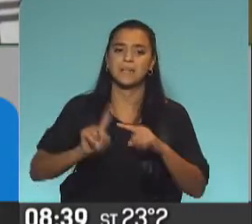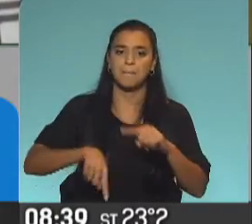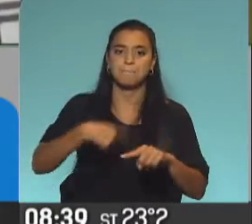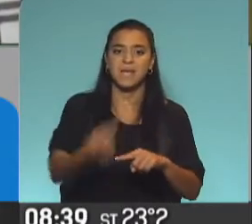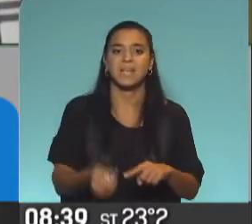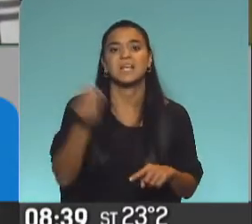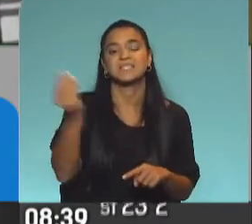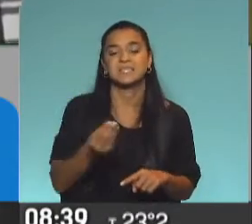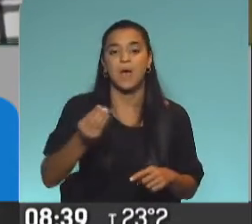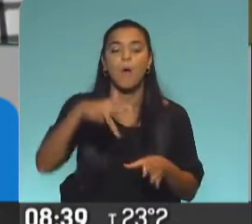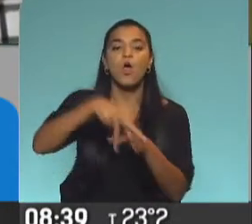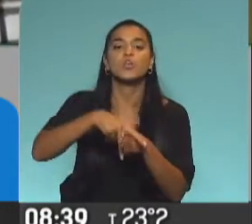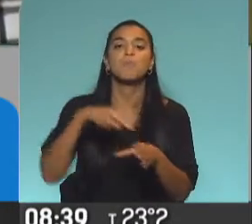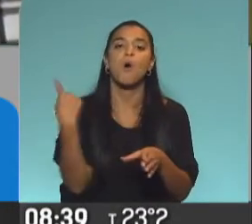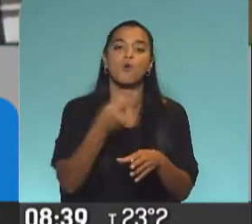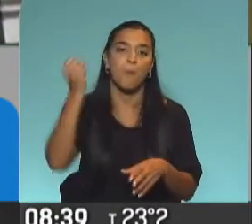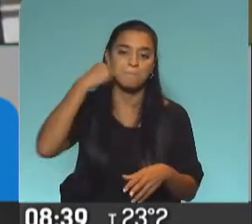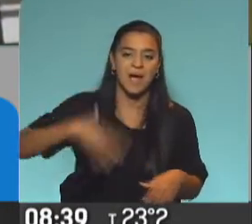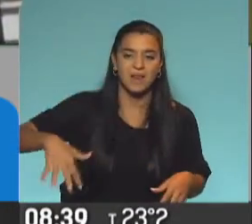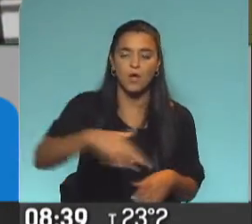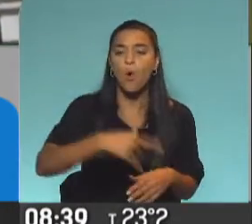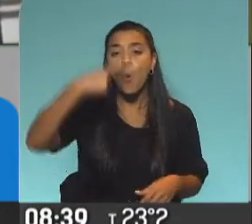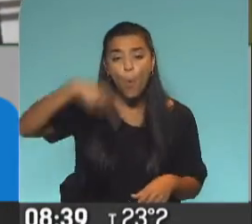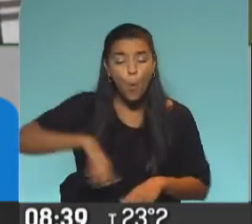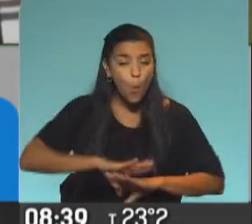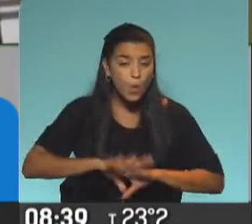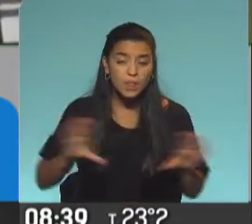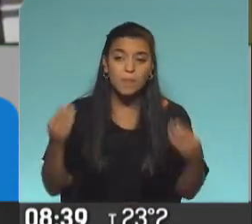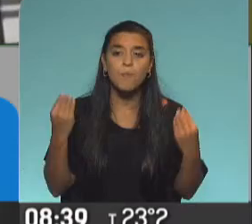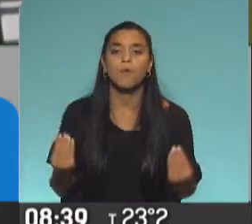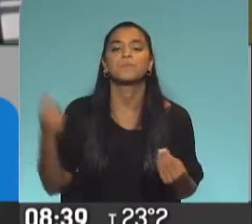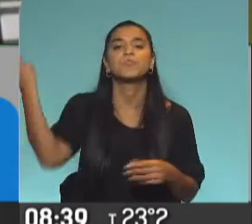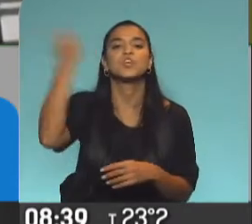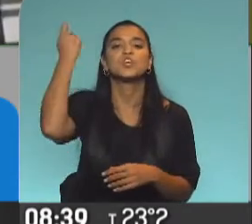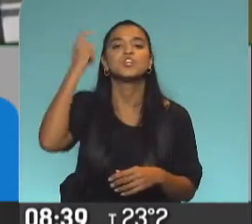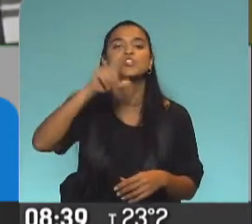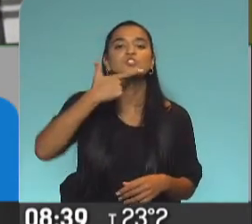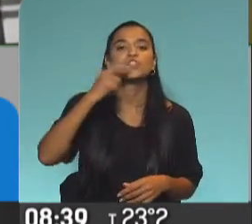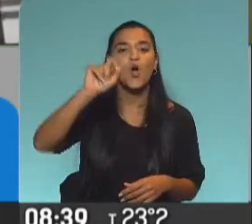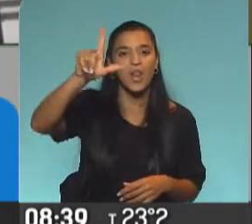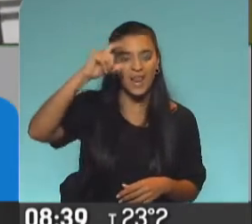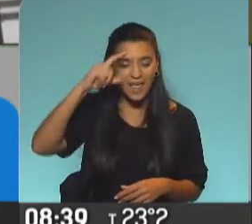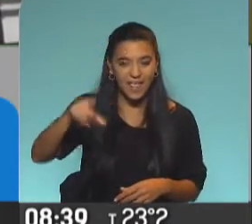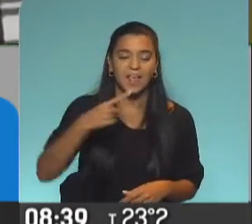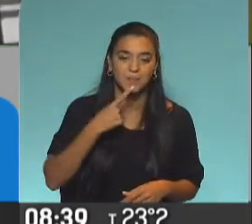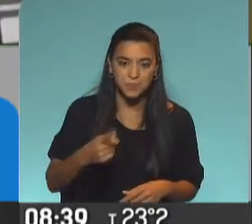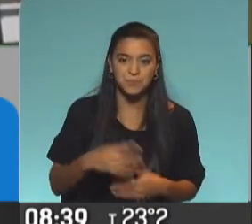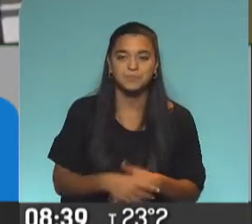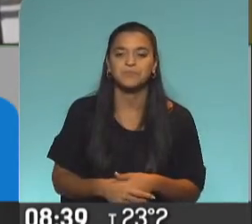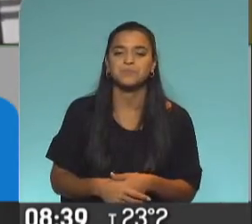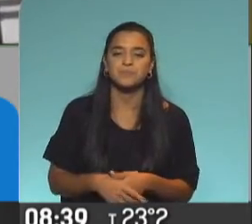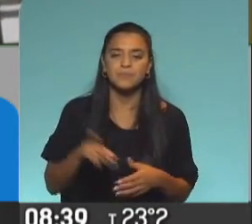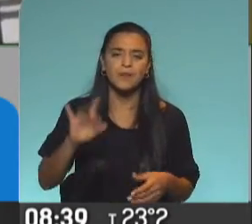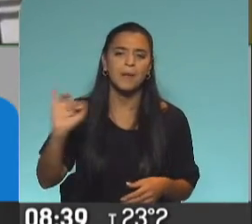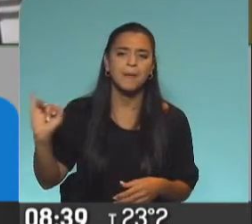mañana sábado en el Hipódromo de Palermo. Y cerramos el Sport con La Sole. La Sole viene de consagrarse como